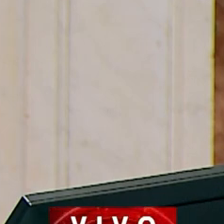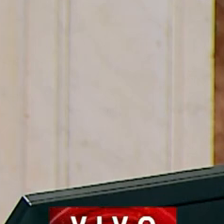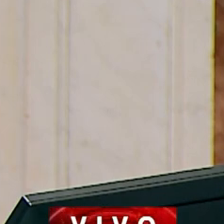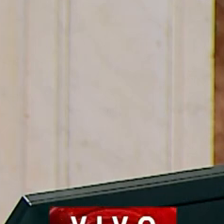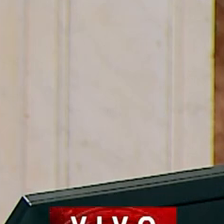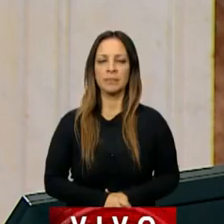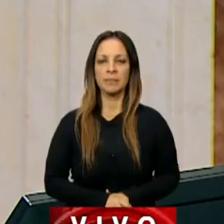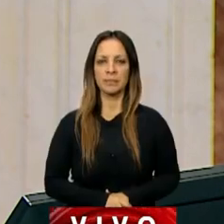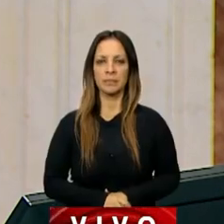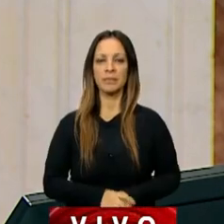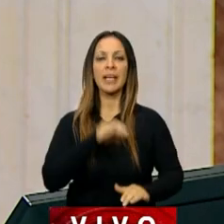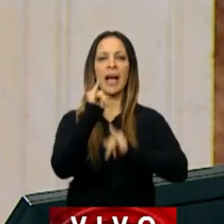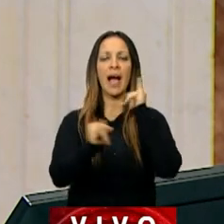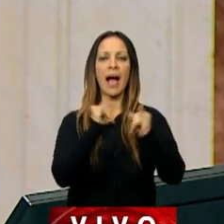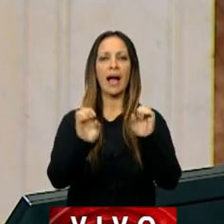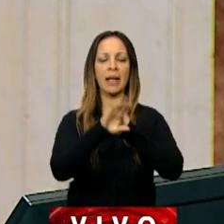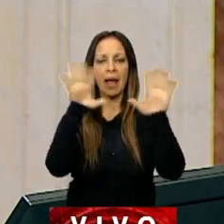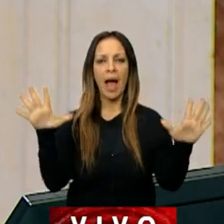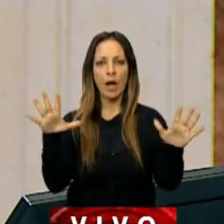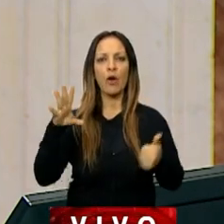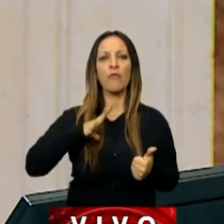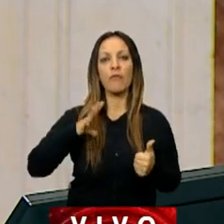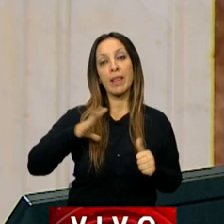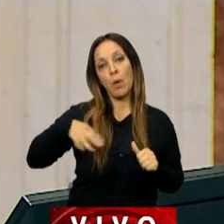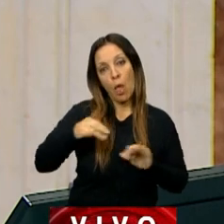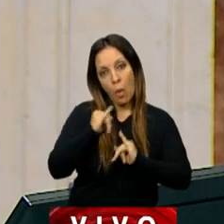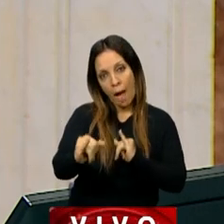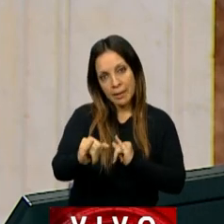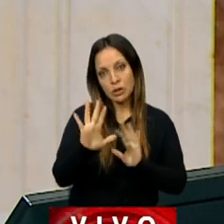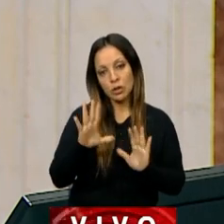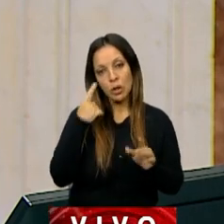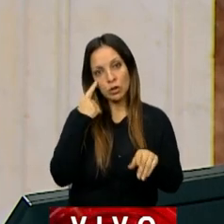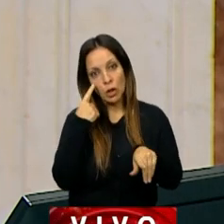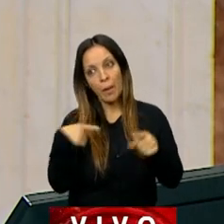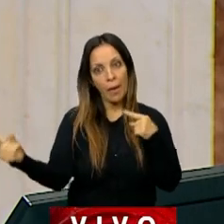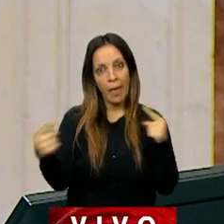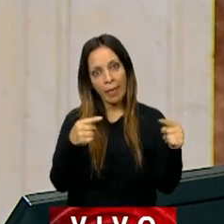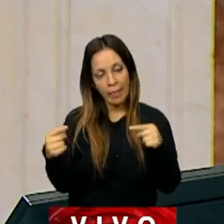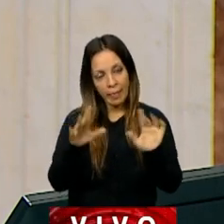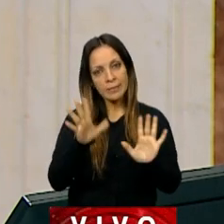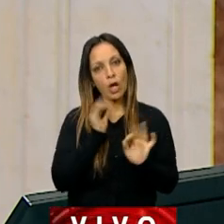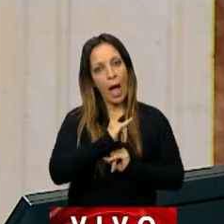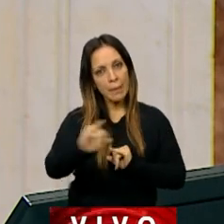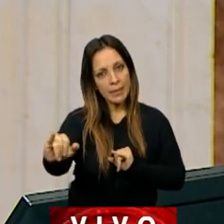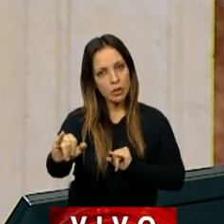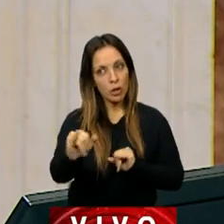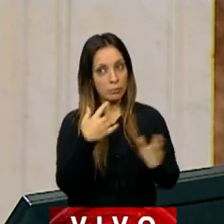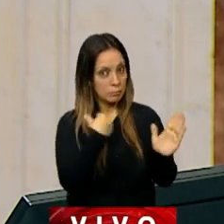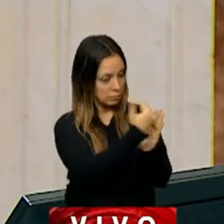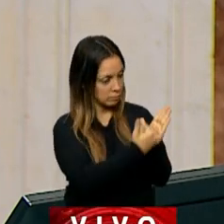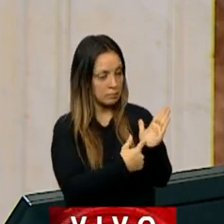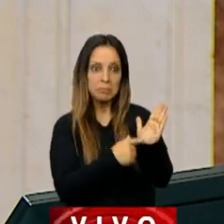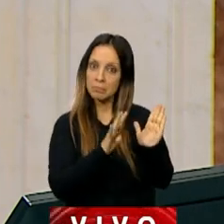Gabriela Bezana. Quiero aclarar que quedan, por las dudas, por los idas y vueltas sobre todo, me